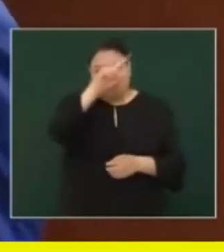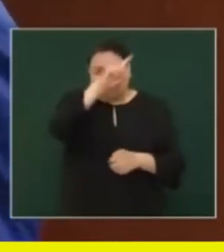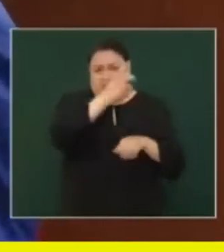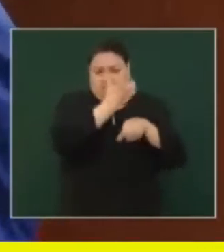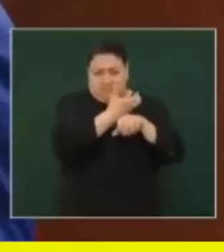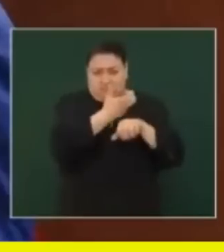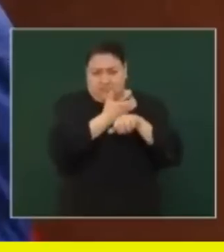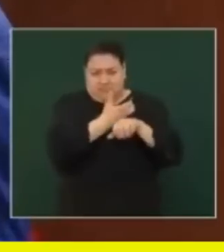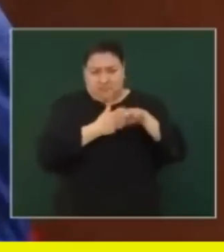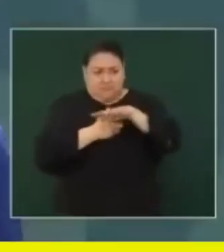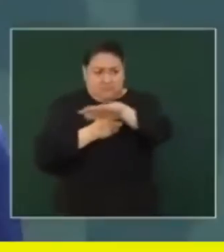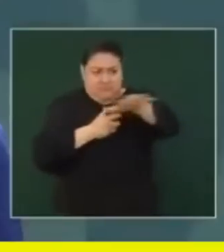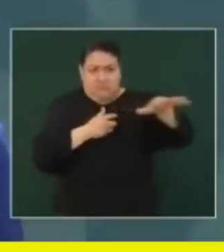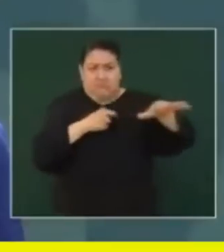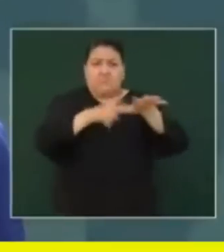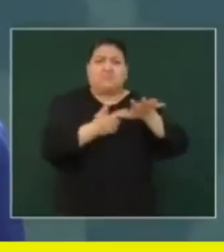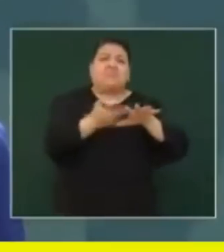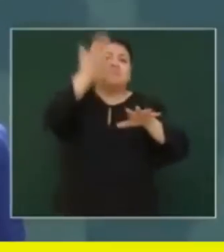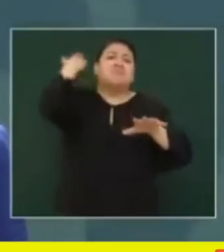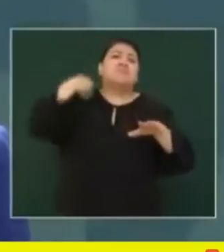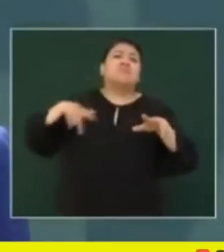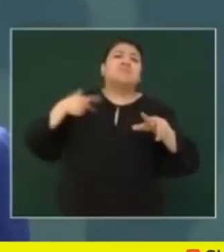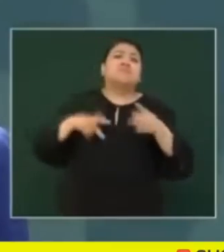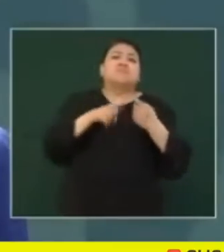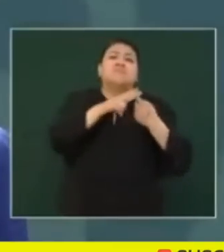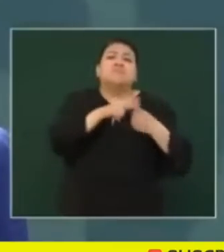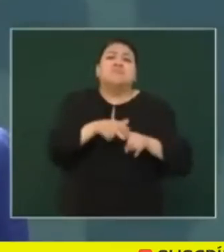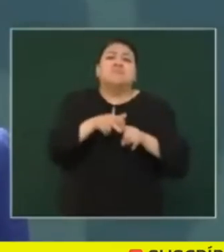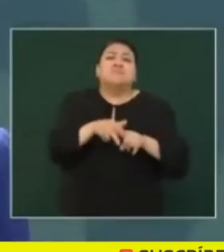Unidos se fundó con migrantes